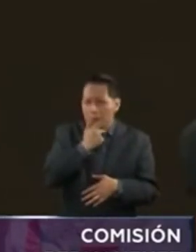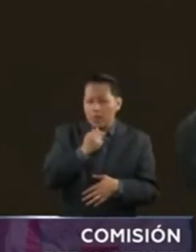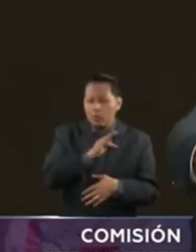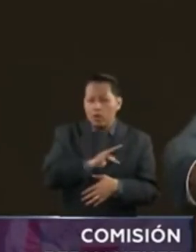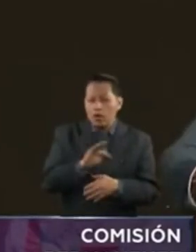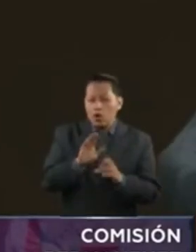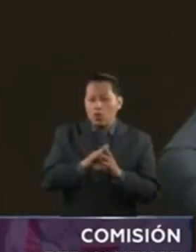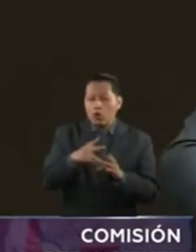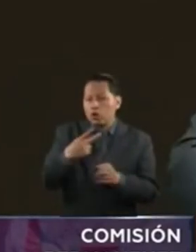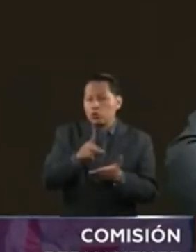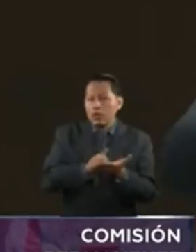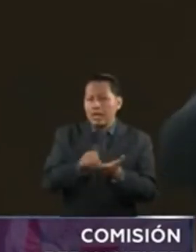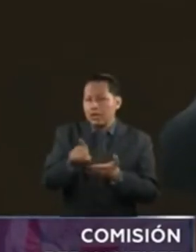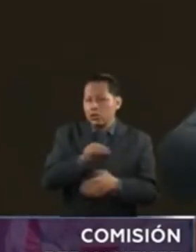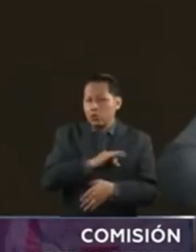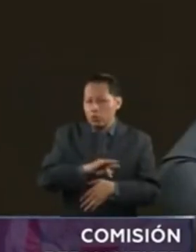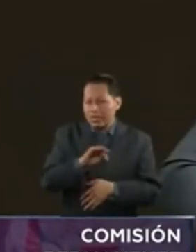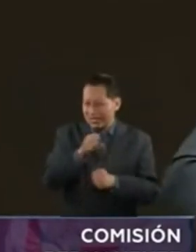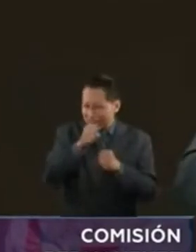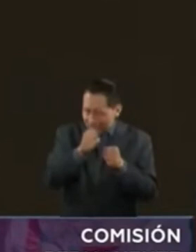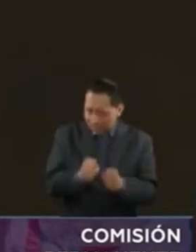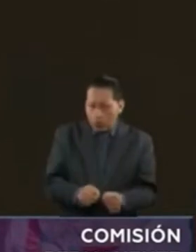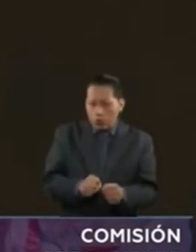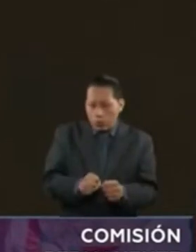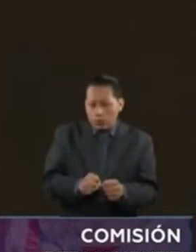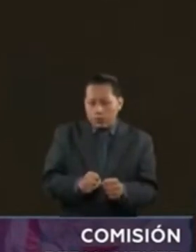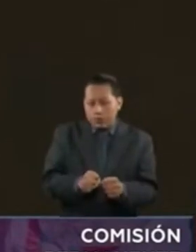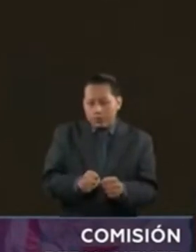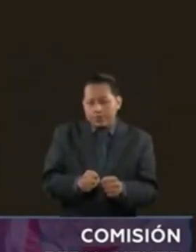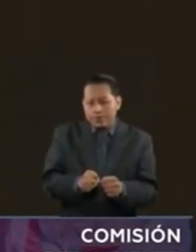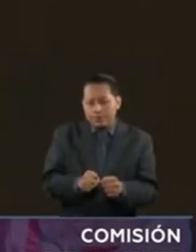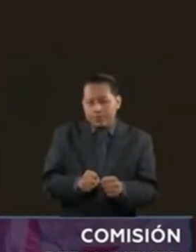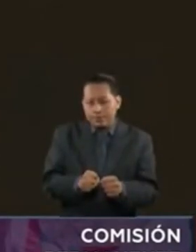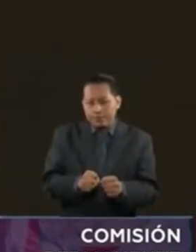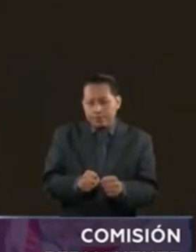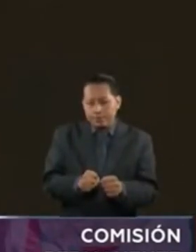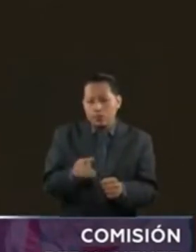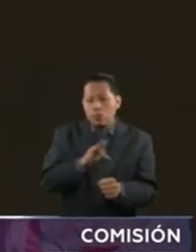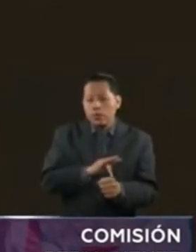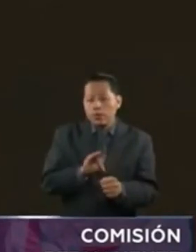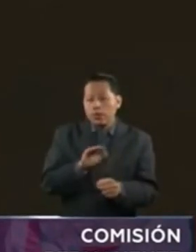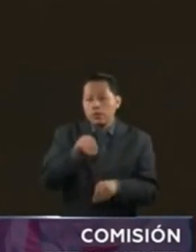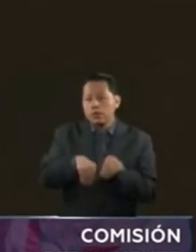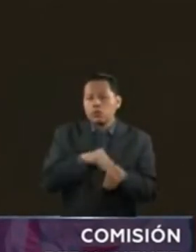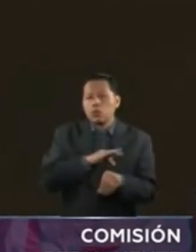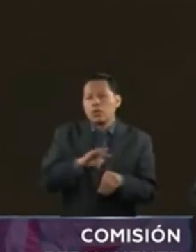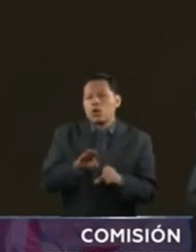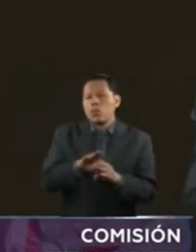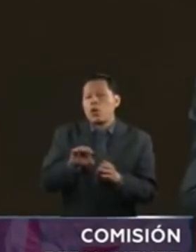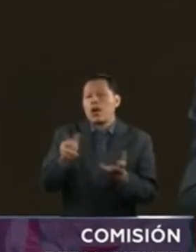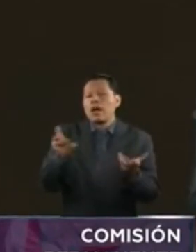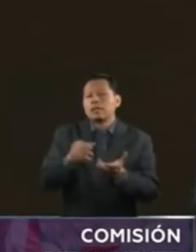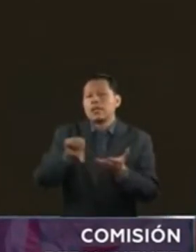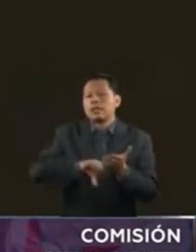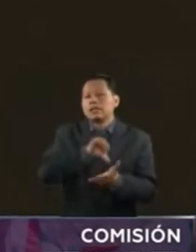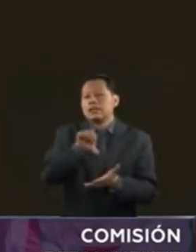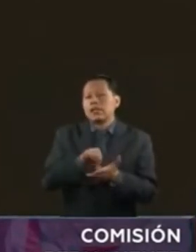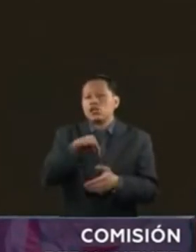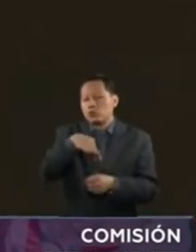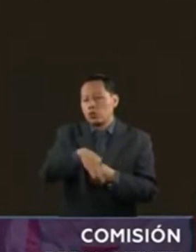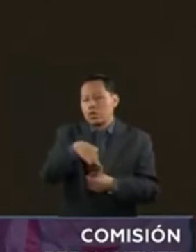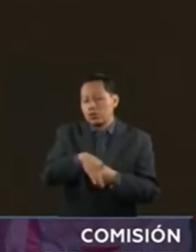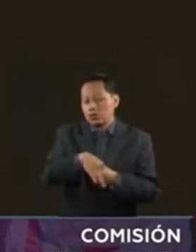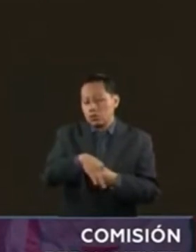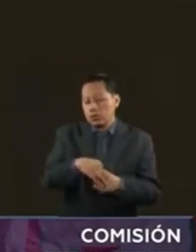esta este derecho garantizado y generar centros de votación estos